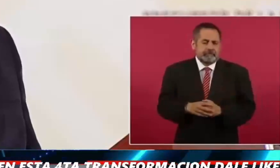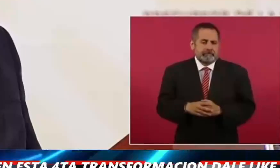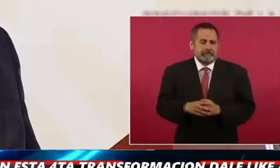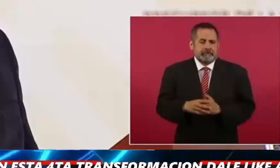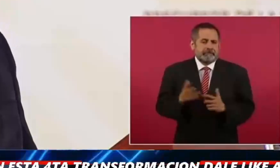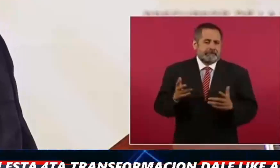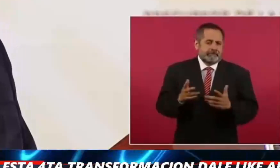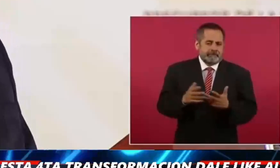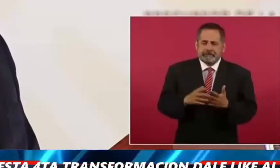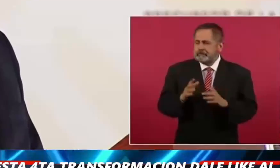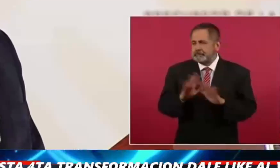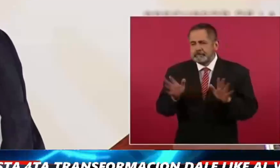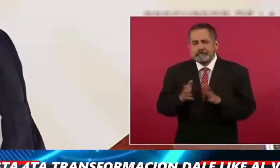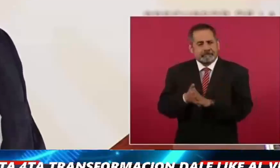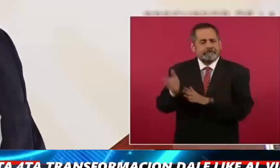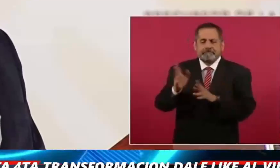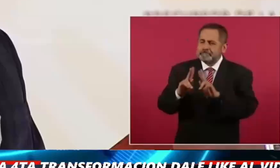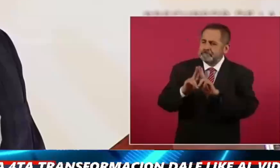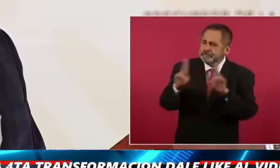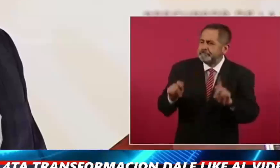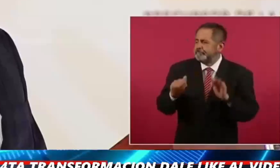estarse en paz,